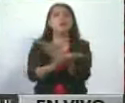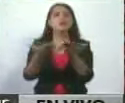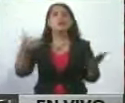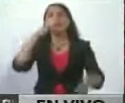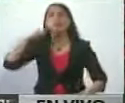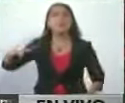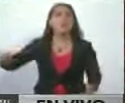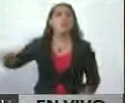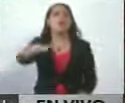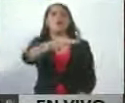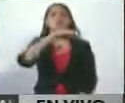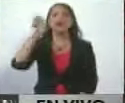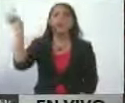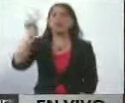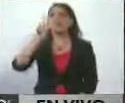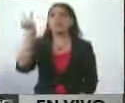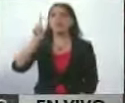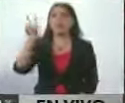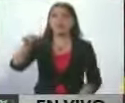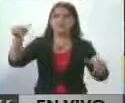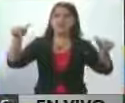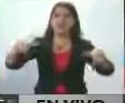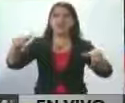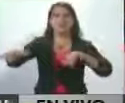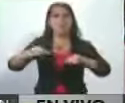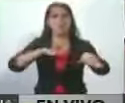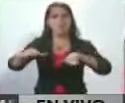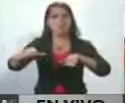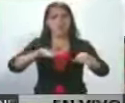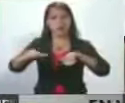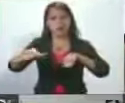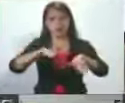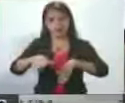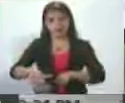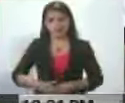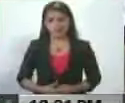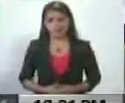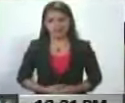pueblo venezolano desde la tierra cojedeña.